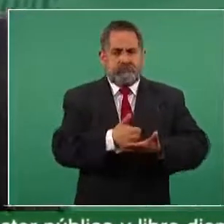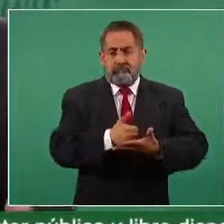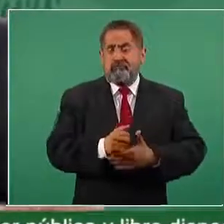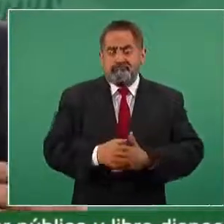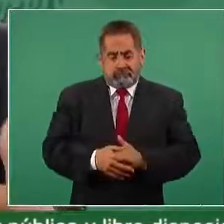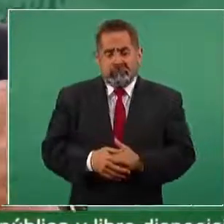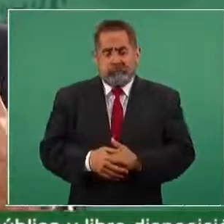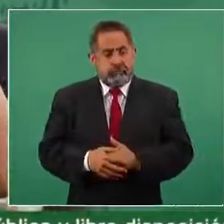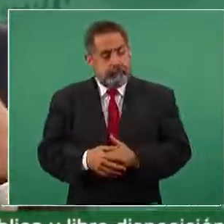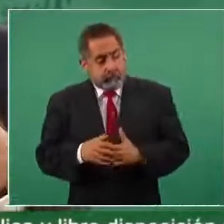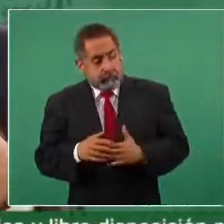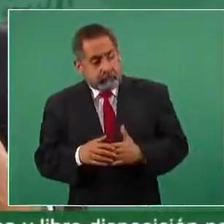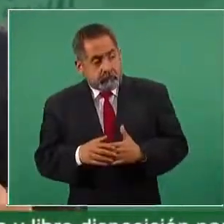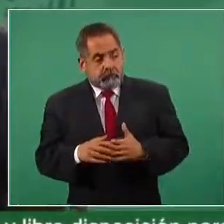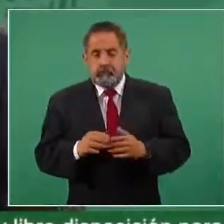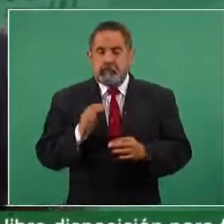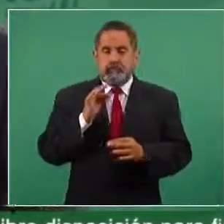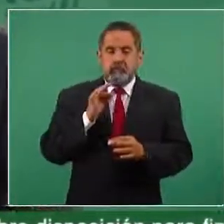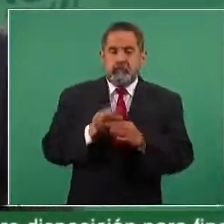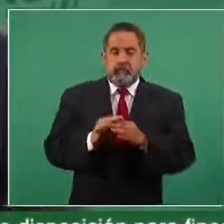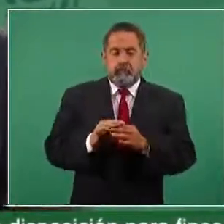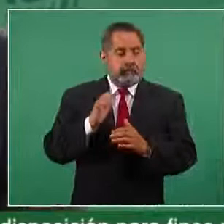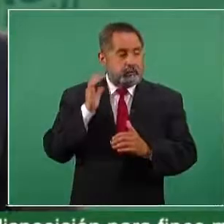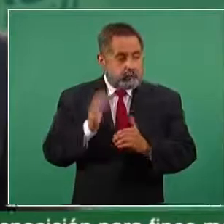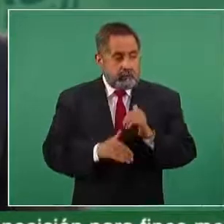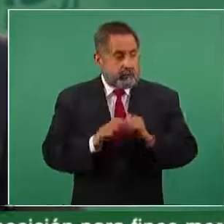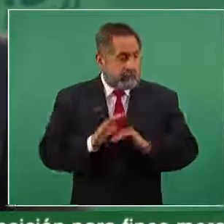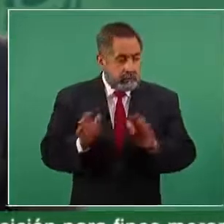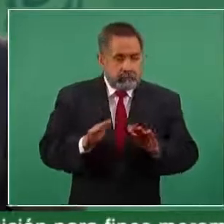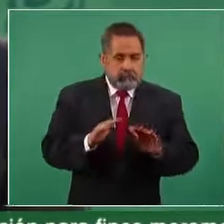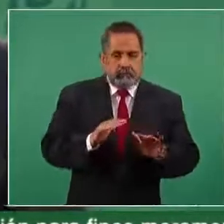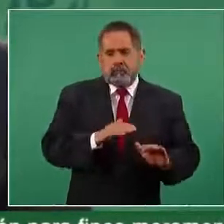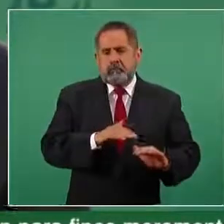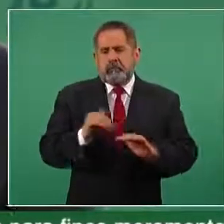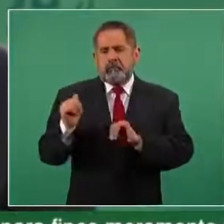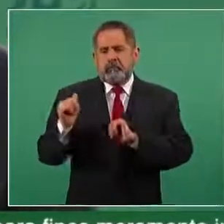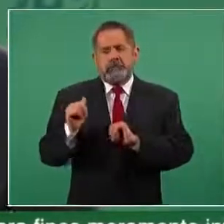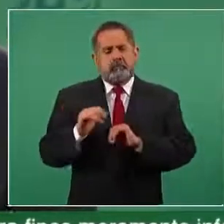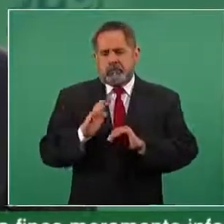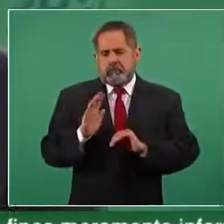Y ya se han